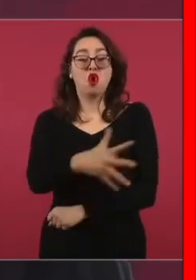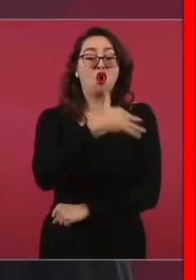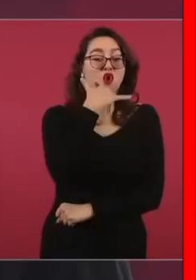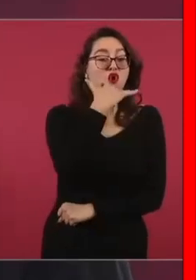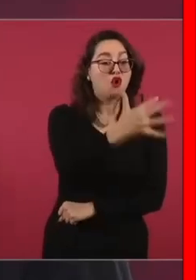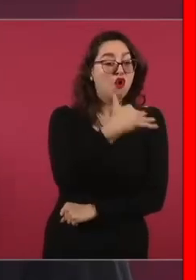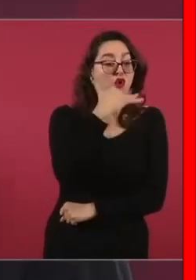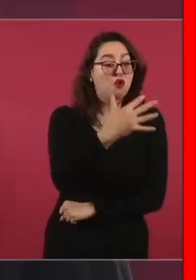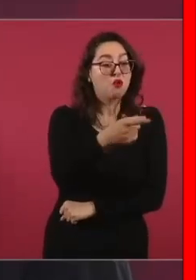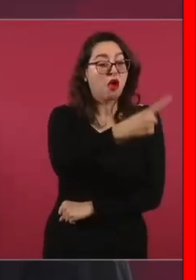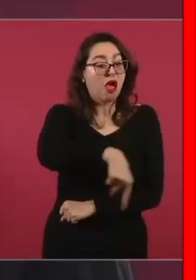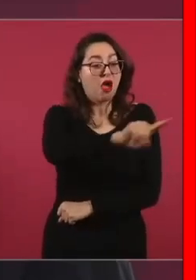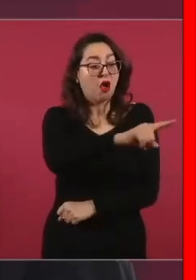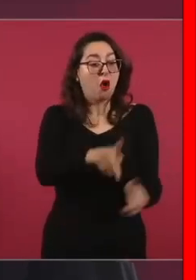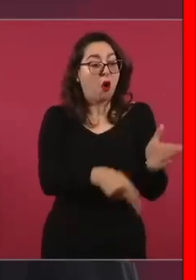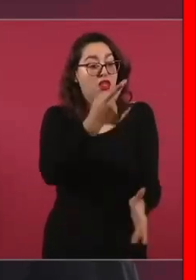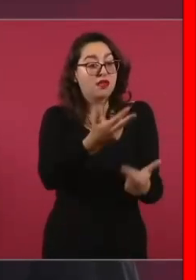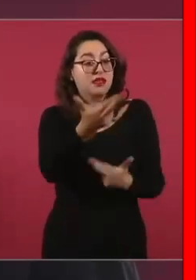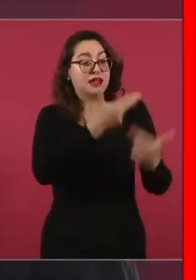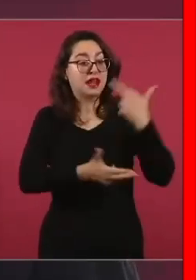al gobierno.